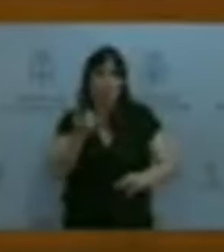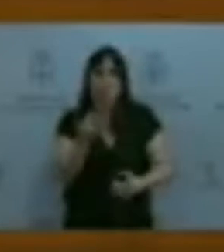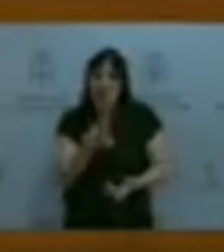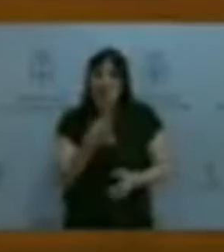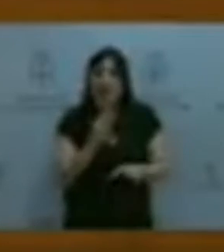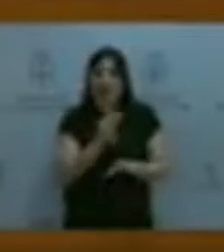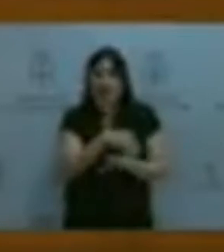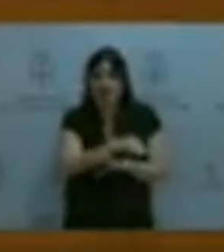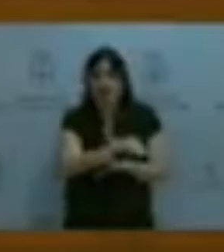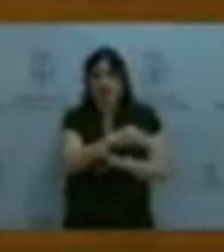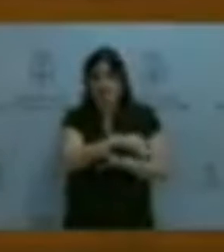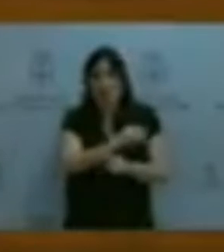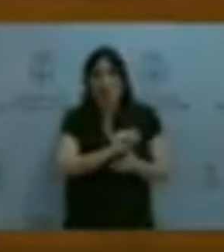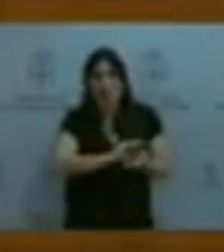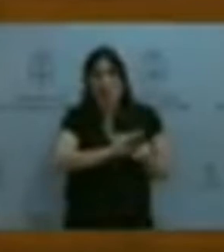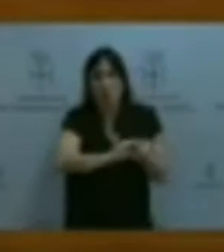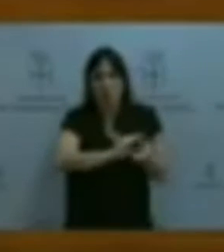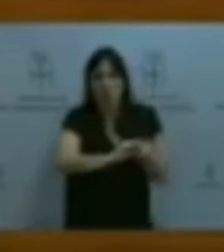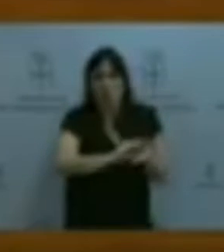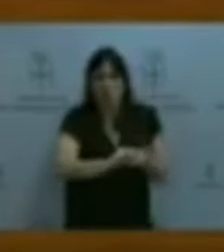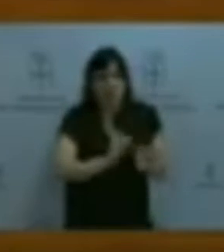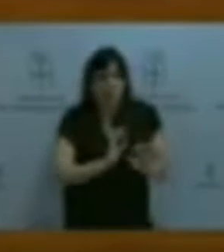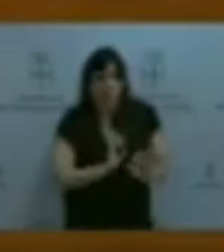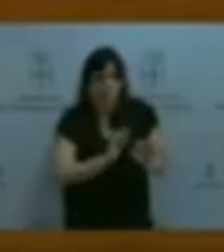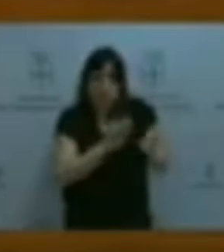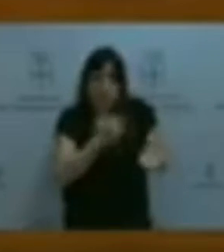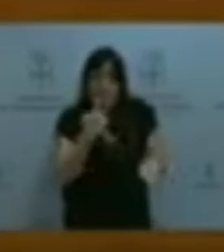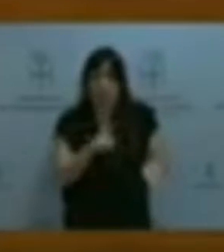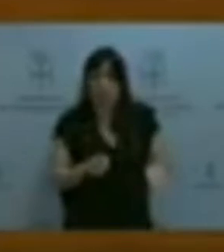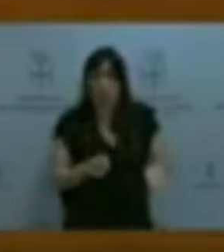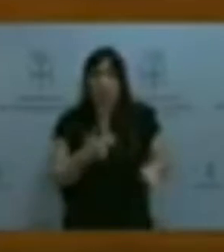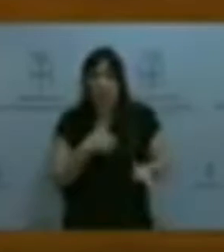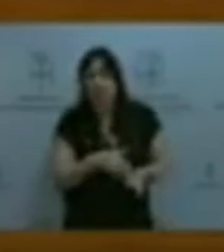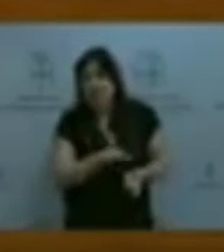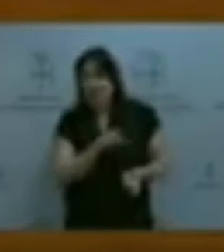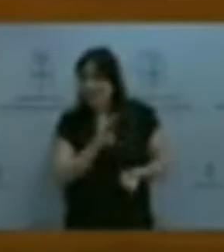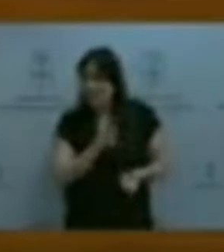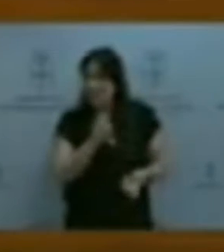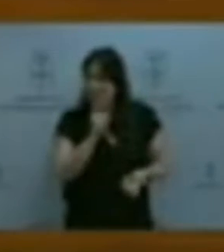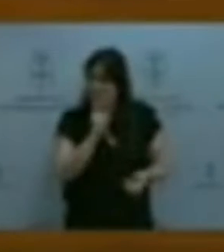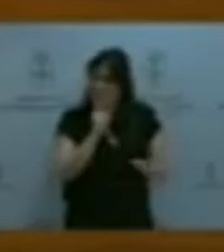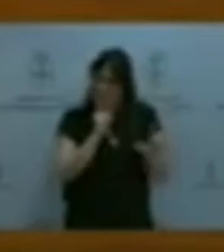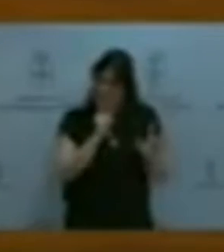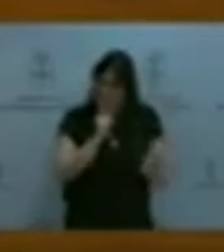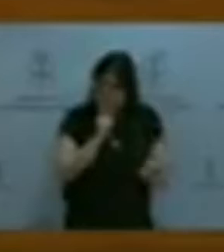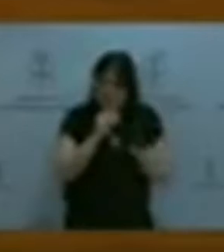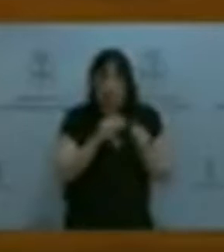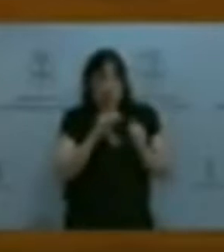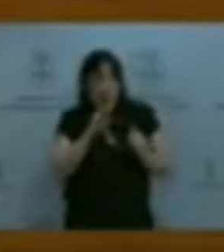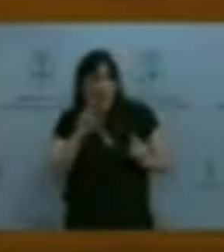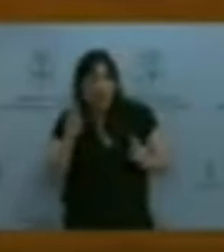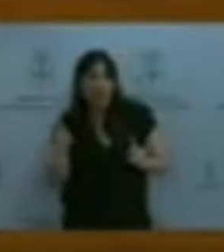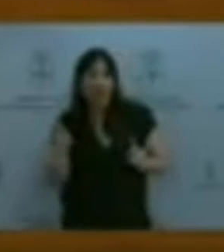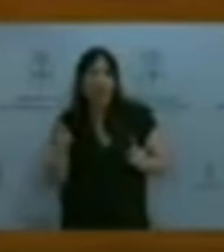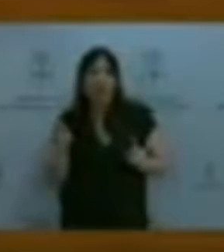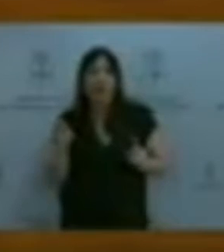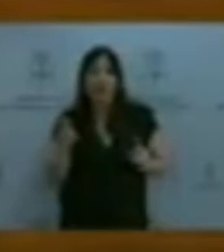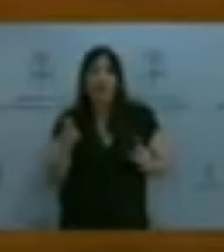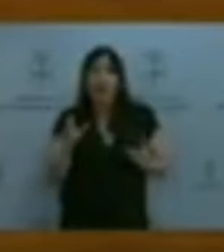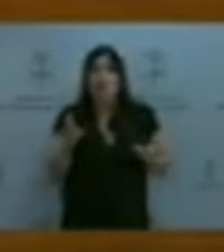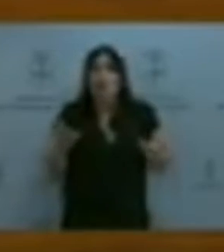lo sabe usted como yo. Yo comprendo que sea difícil. No me diga que el PP está sustentado o anclado en la